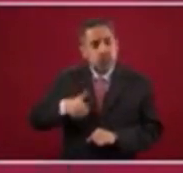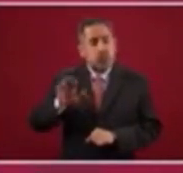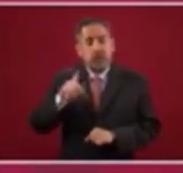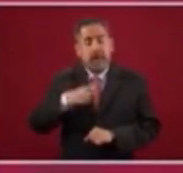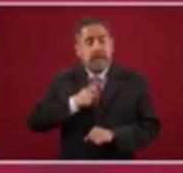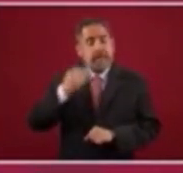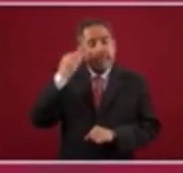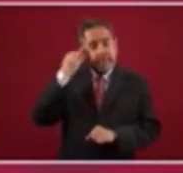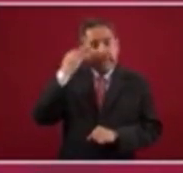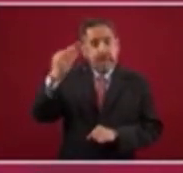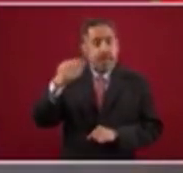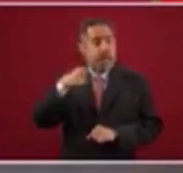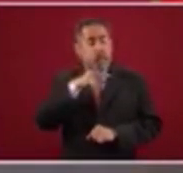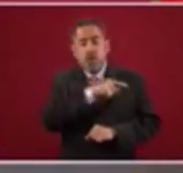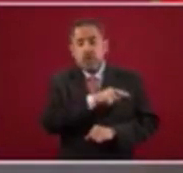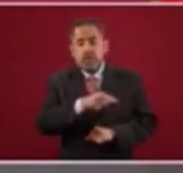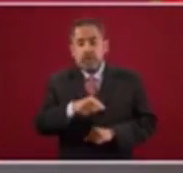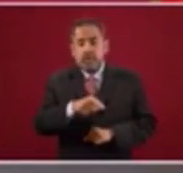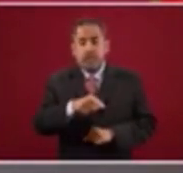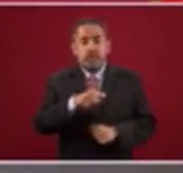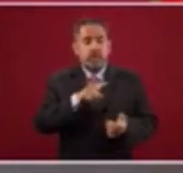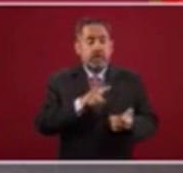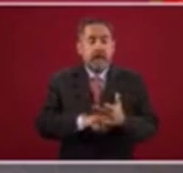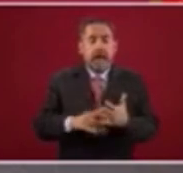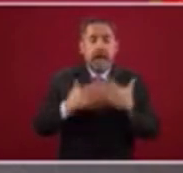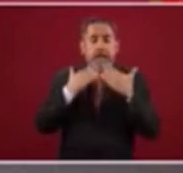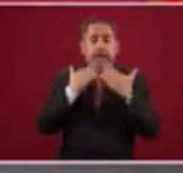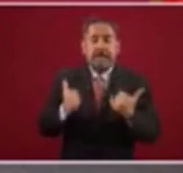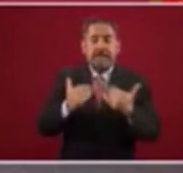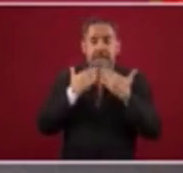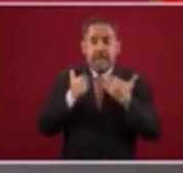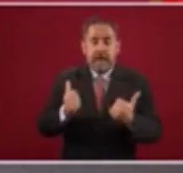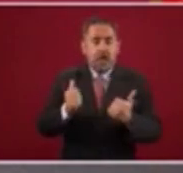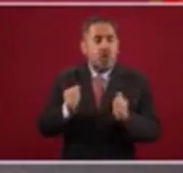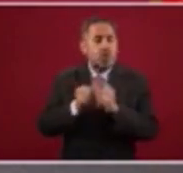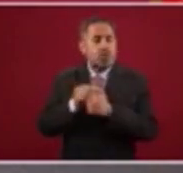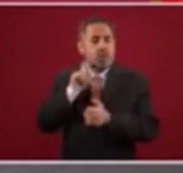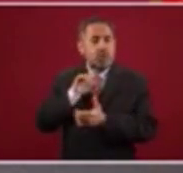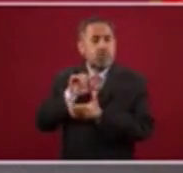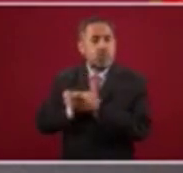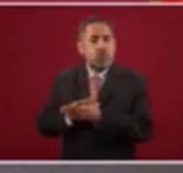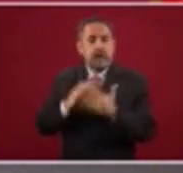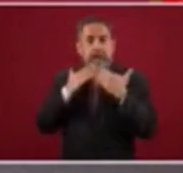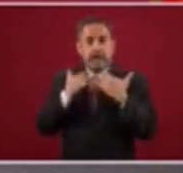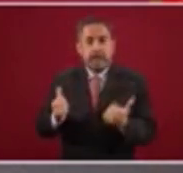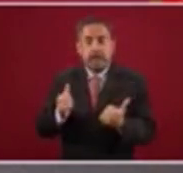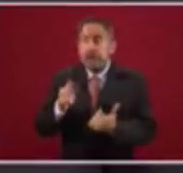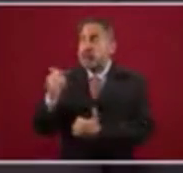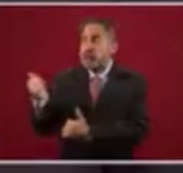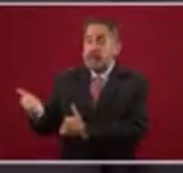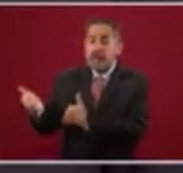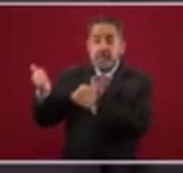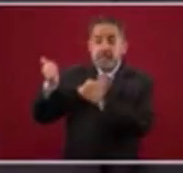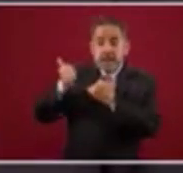de la época de Maximiliano y de Carlota. Los trajeron